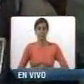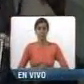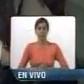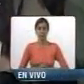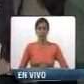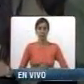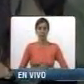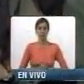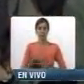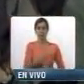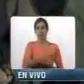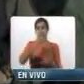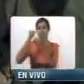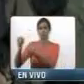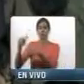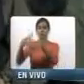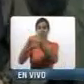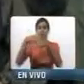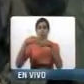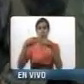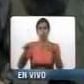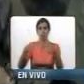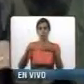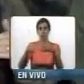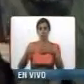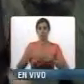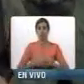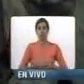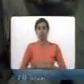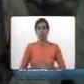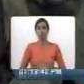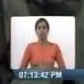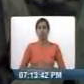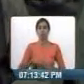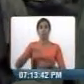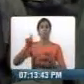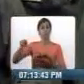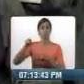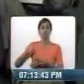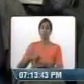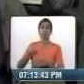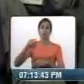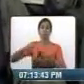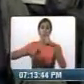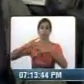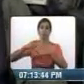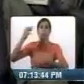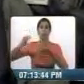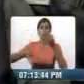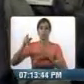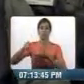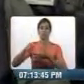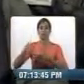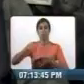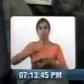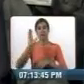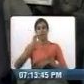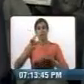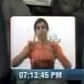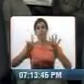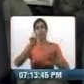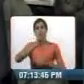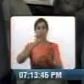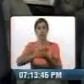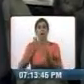han pasado a la orden de la Fiscalía General de la República para hacerle su procedimiento. En Caracas 6 detenidos, Anzoátegui